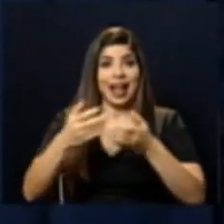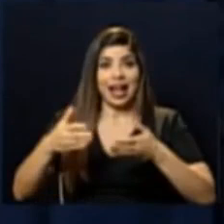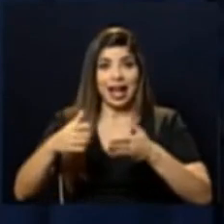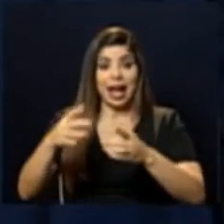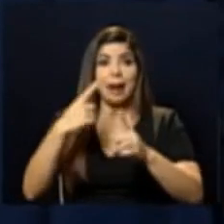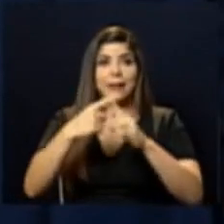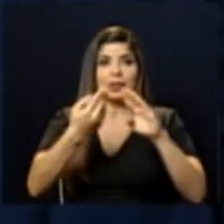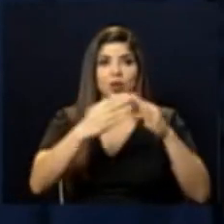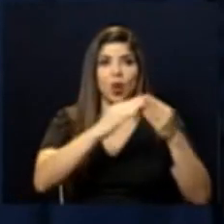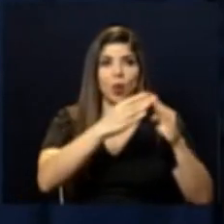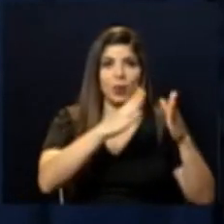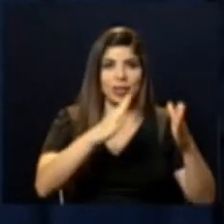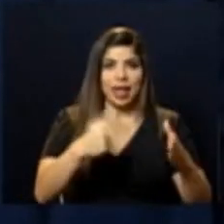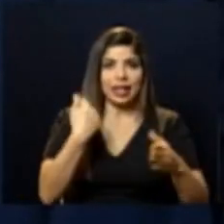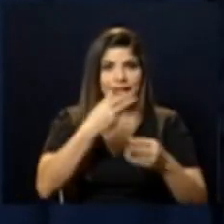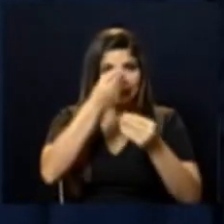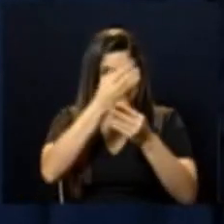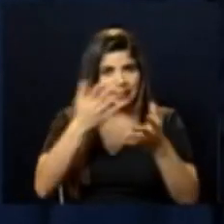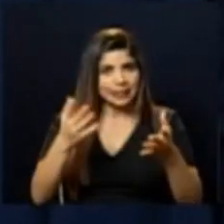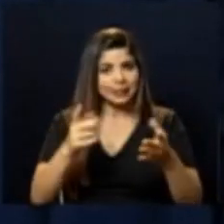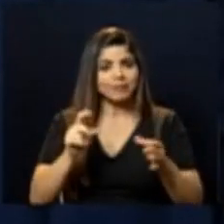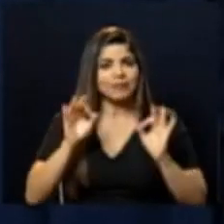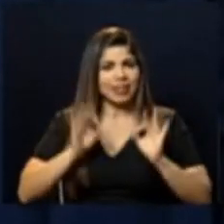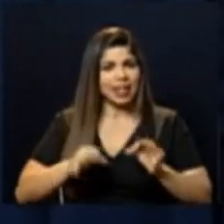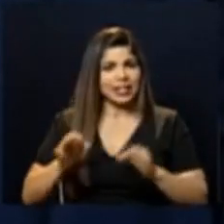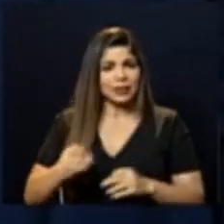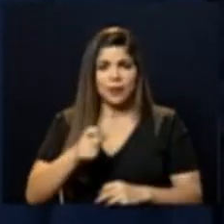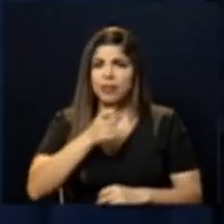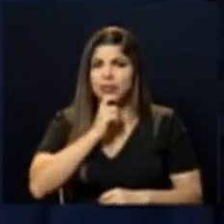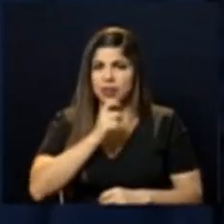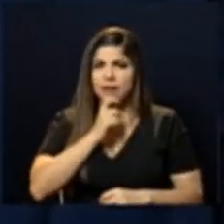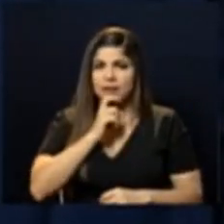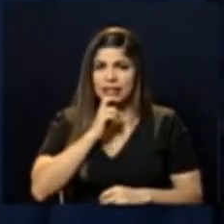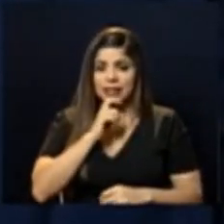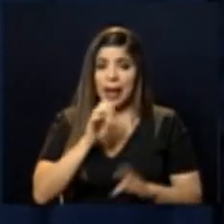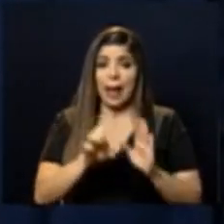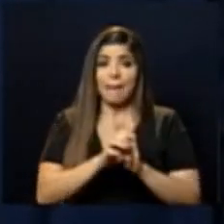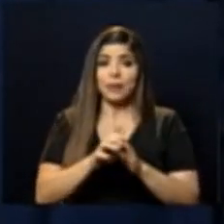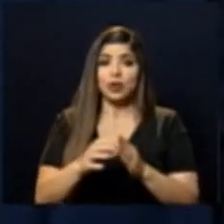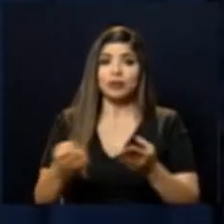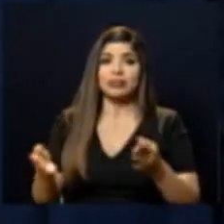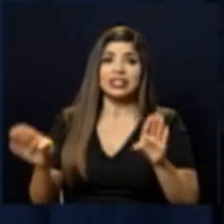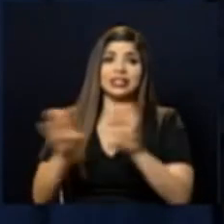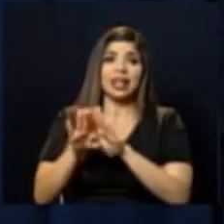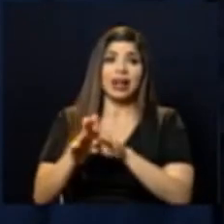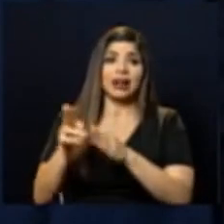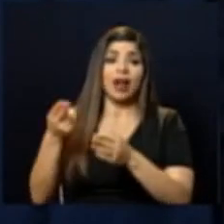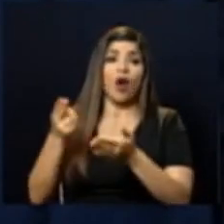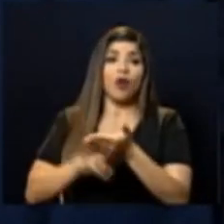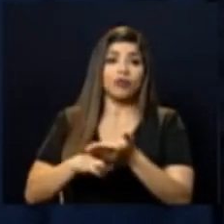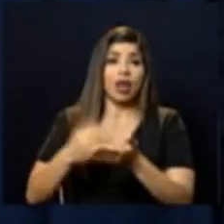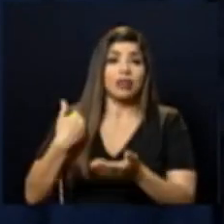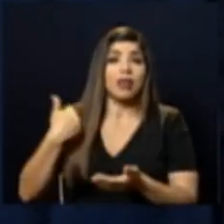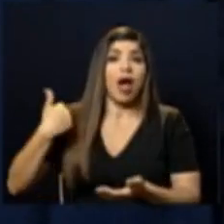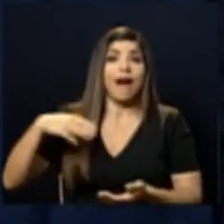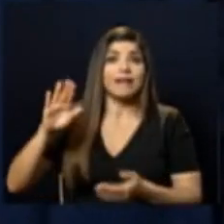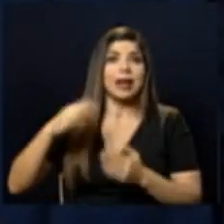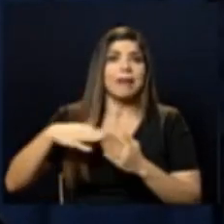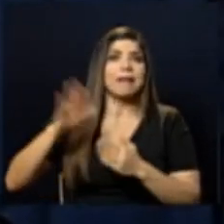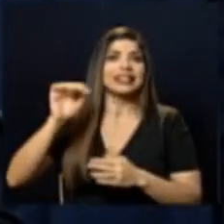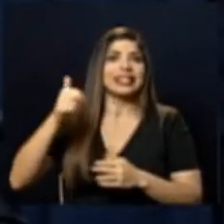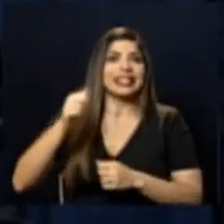comunidad. Hubo que tomar decisiones difíciles, como cerrar el contrato que había desde hace más de una